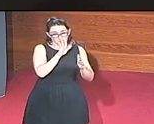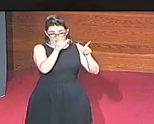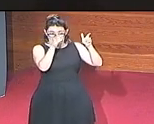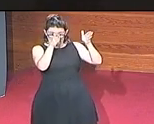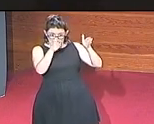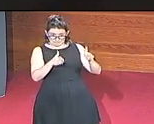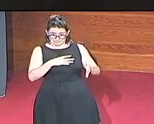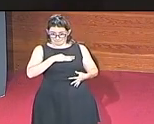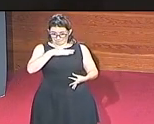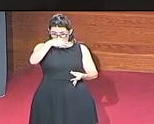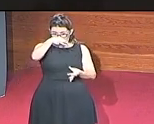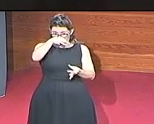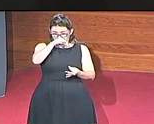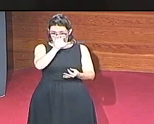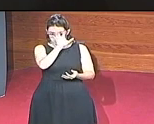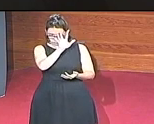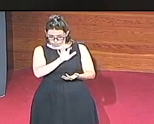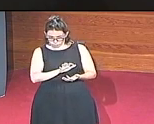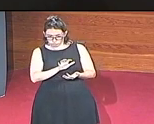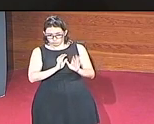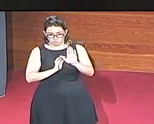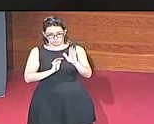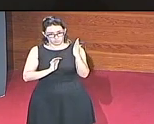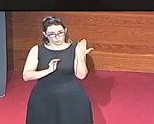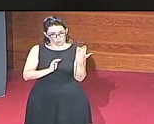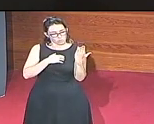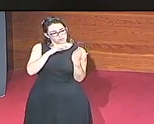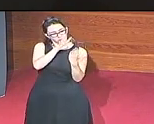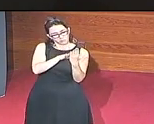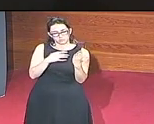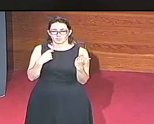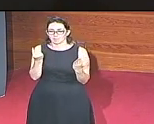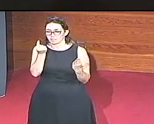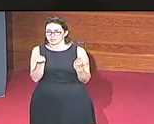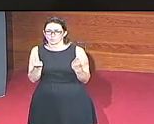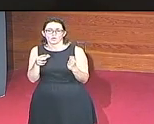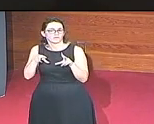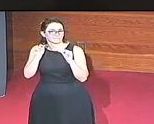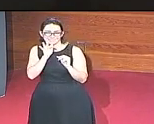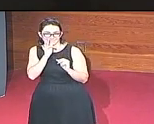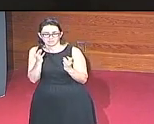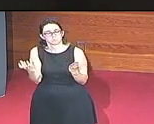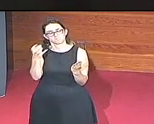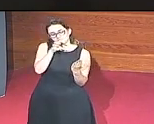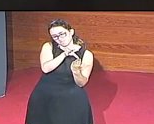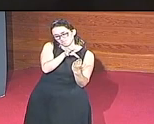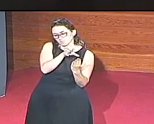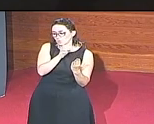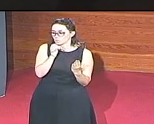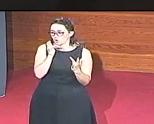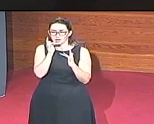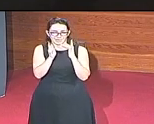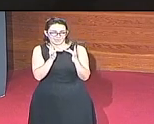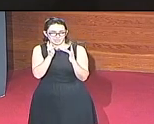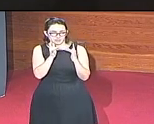y entonces sobre una doble página planto el dibujo todavía a medio hacer y unas cajas grises que representarían el